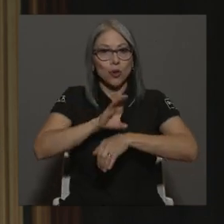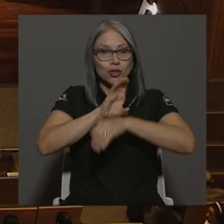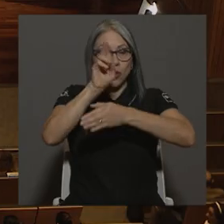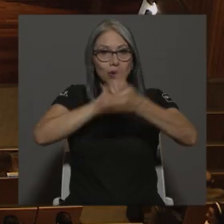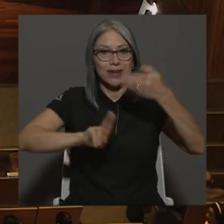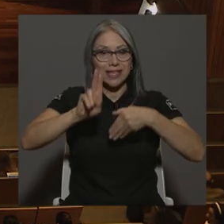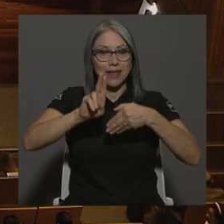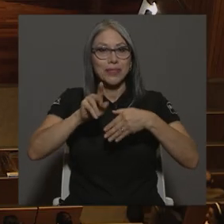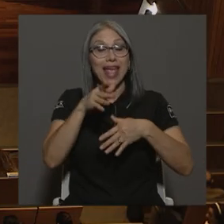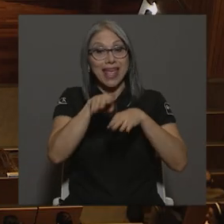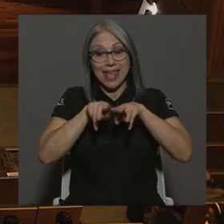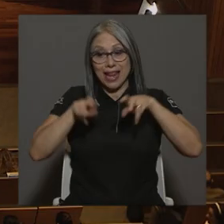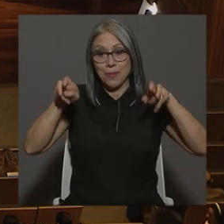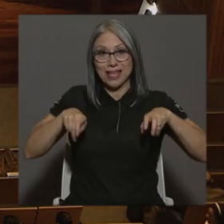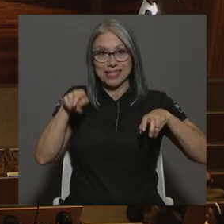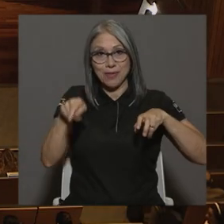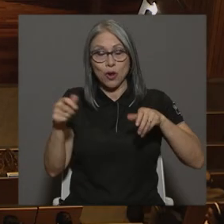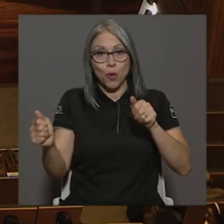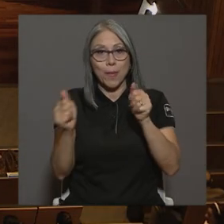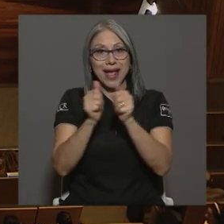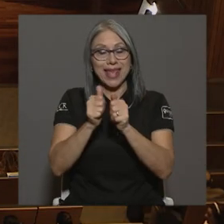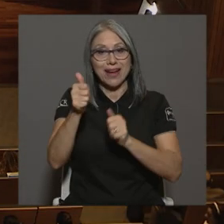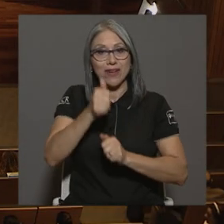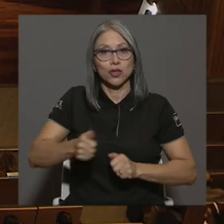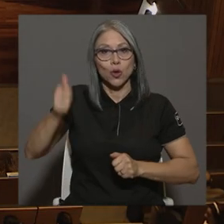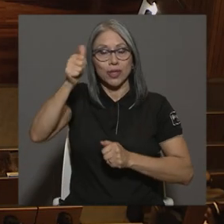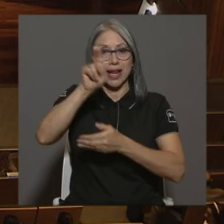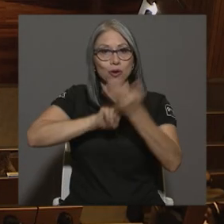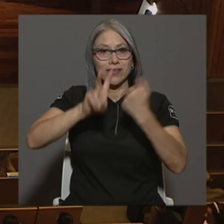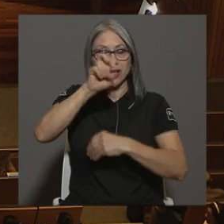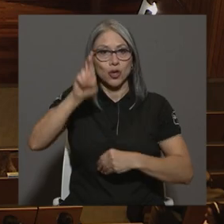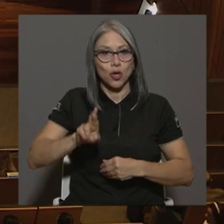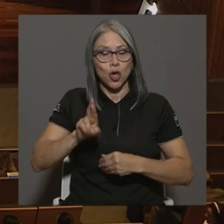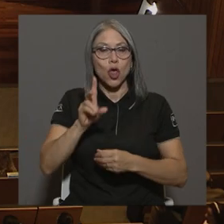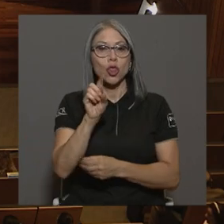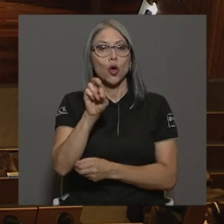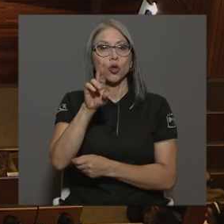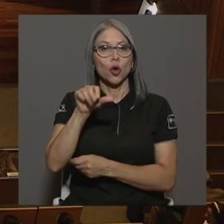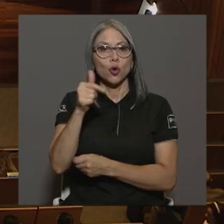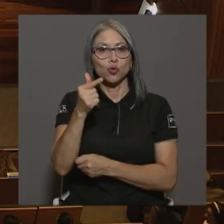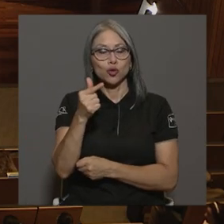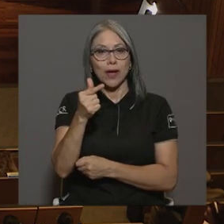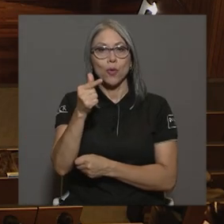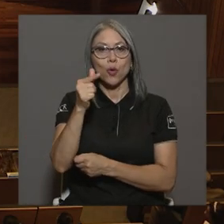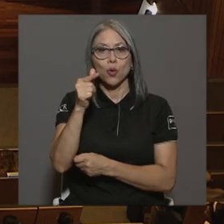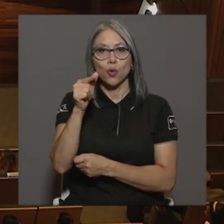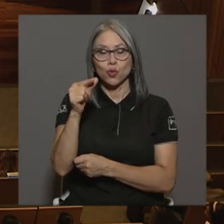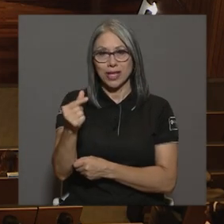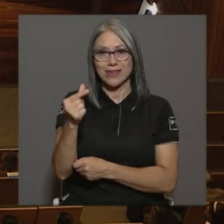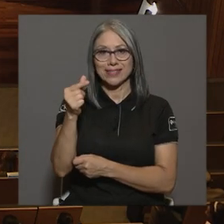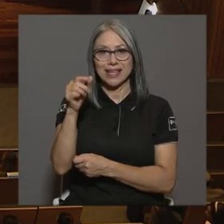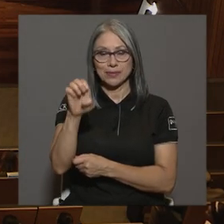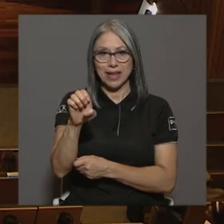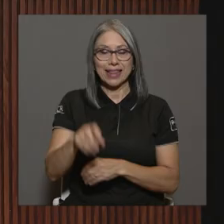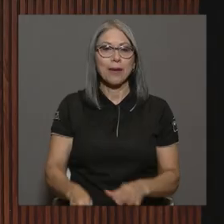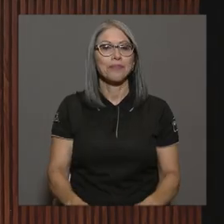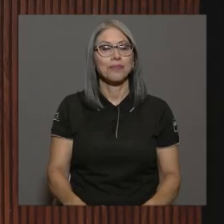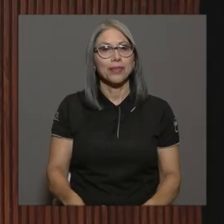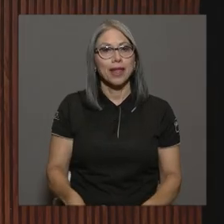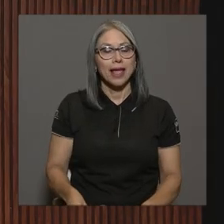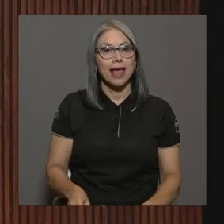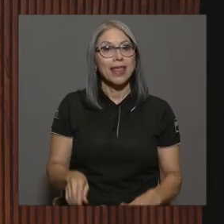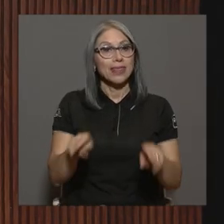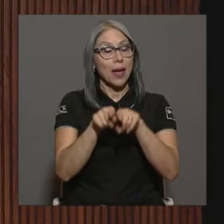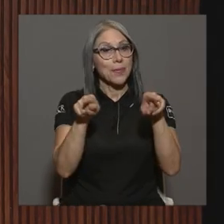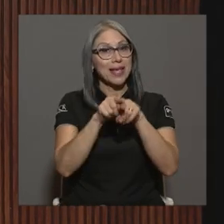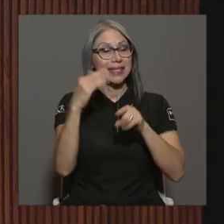en la mesa principal el señor rector de la Universidad de Costa Rica, el doctor Gustavo Gutiérrez Espeleta. Saludamos también a las